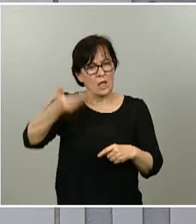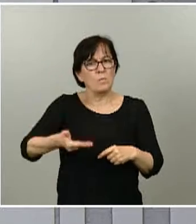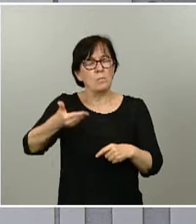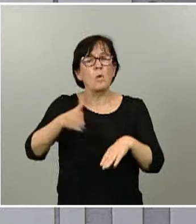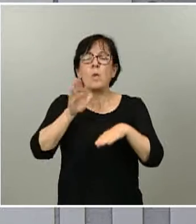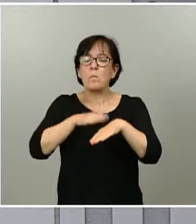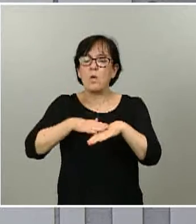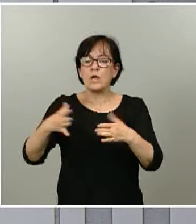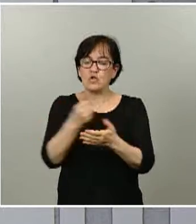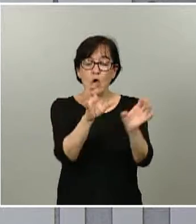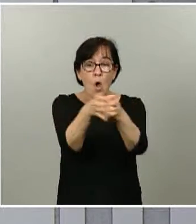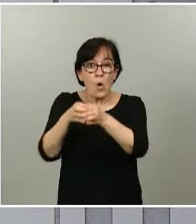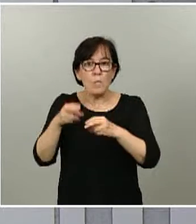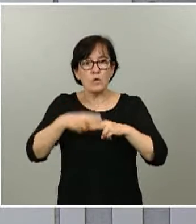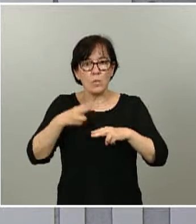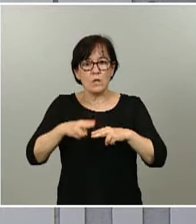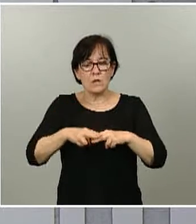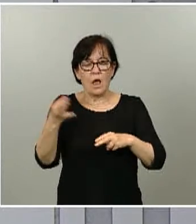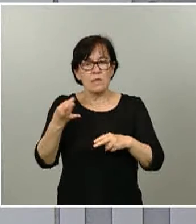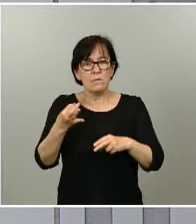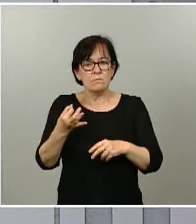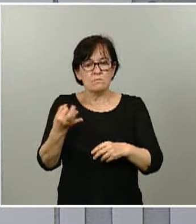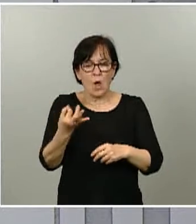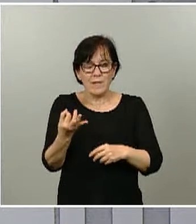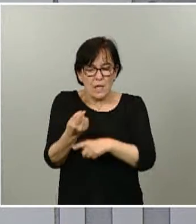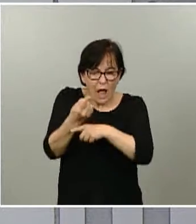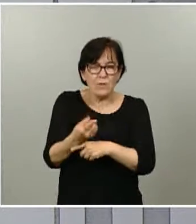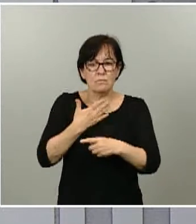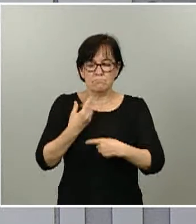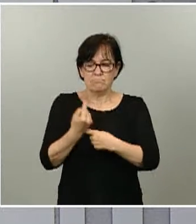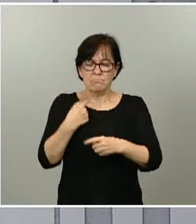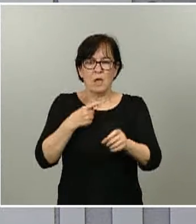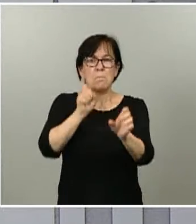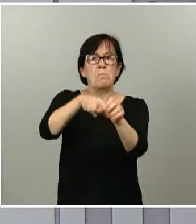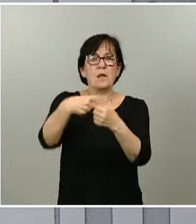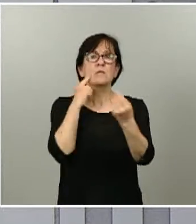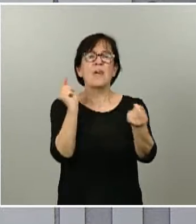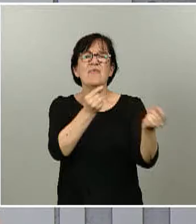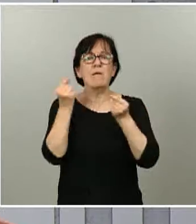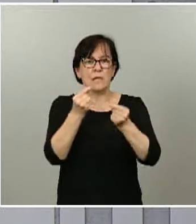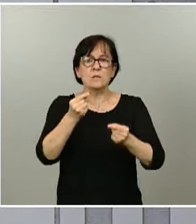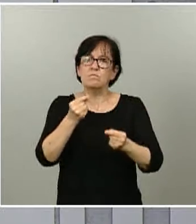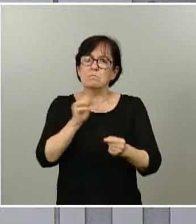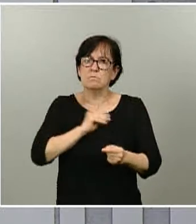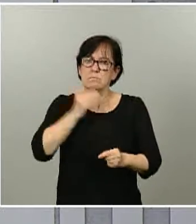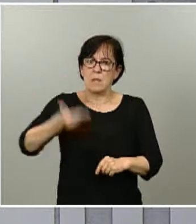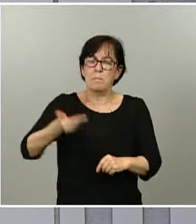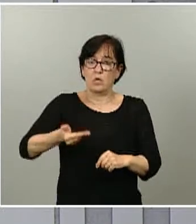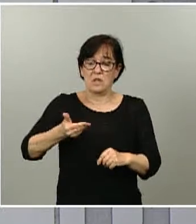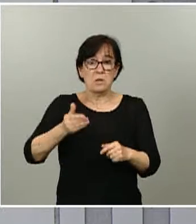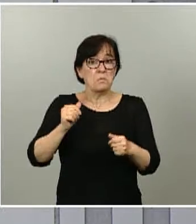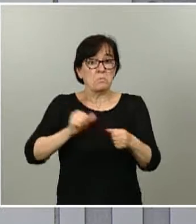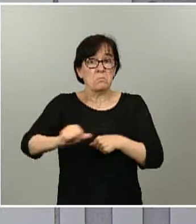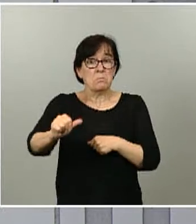formaciones políticas tenemos la obligación de participar en un debate que es un debate importante. Y, a partir de ahí, solo le puedo decir que